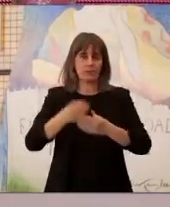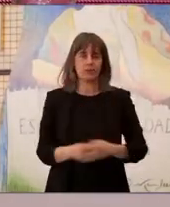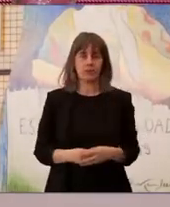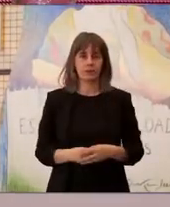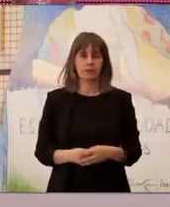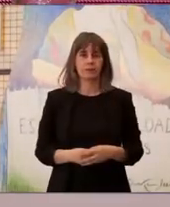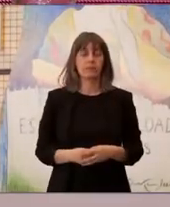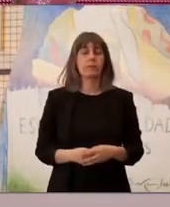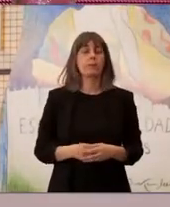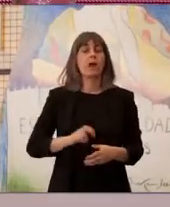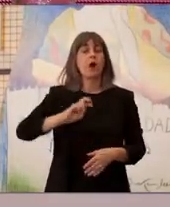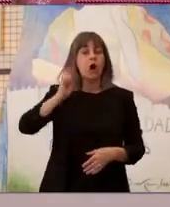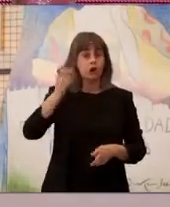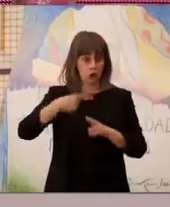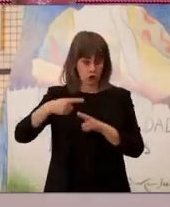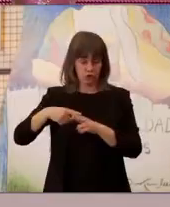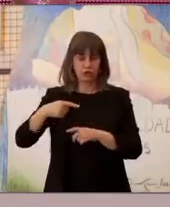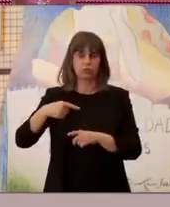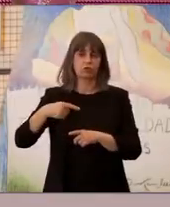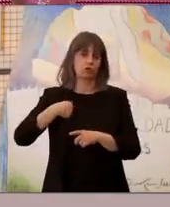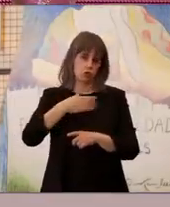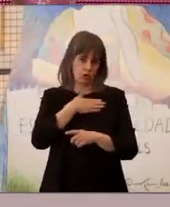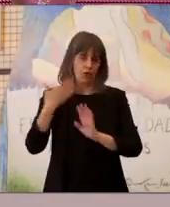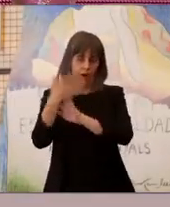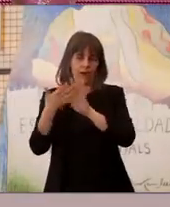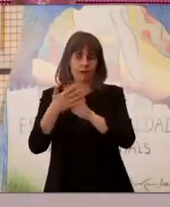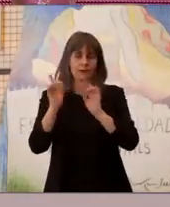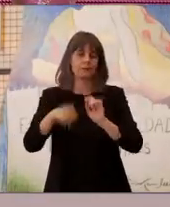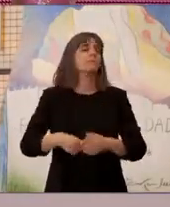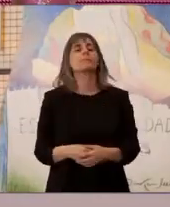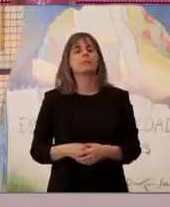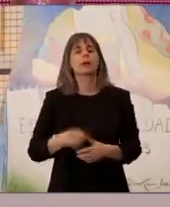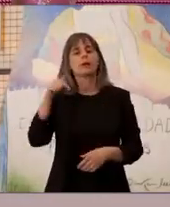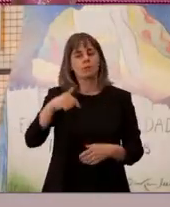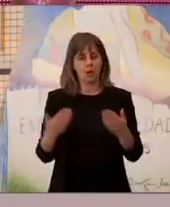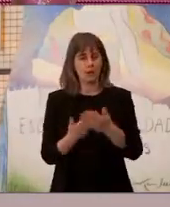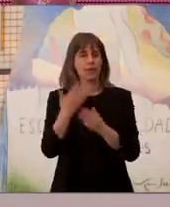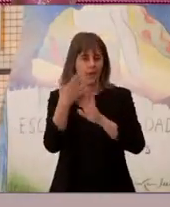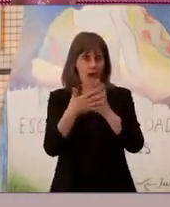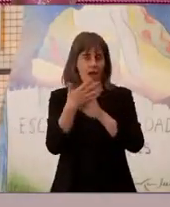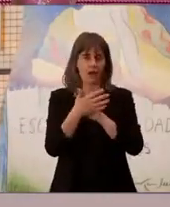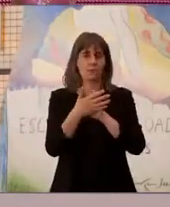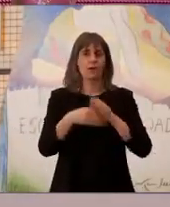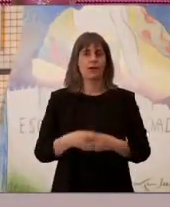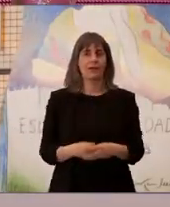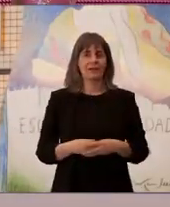un segundo aspecto que del que quería hablar es el que ha salido un poco esta mañana presionando